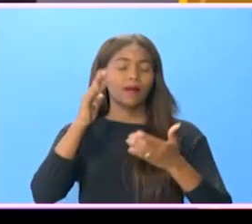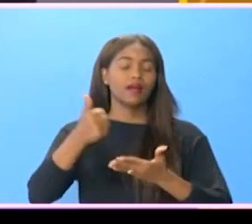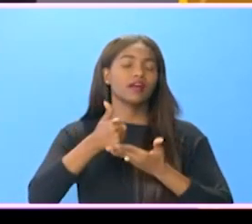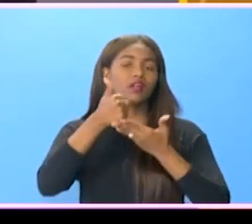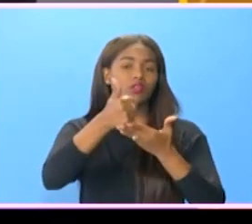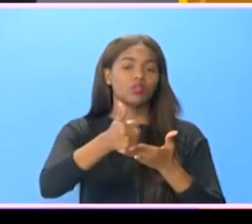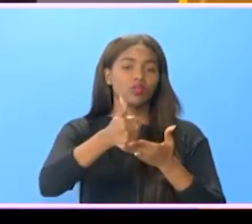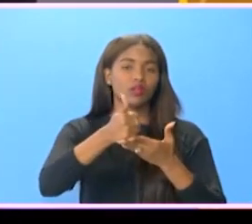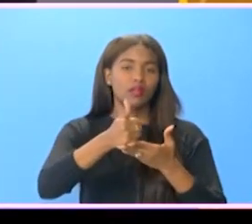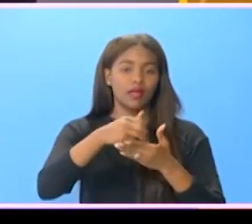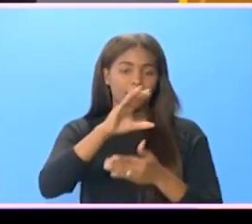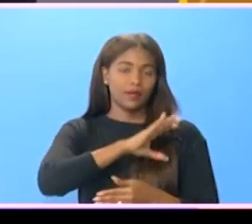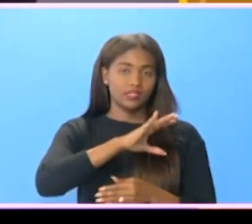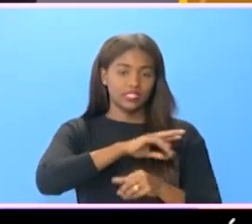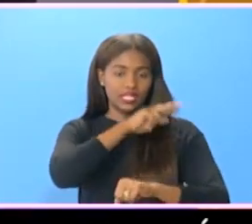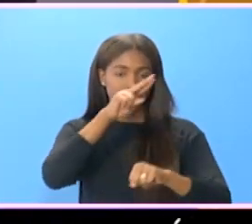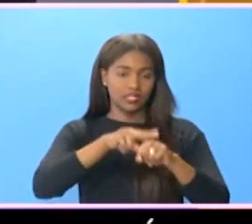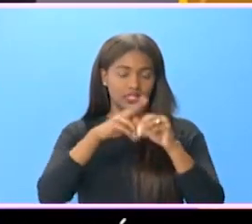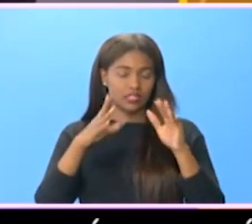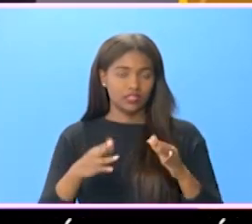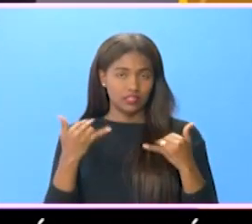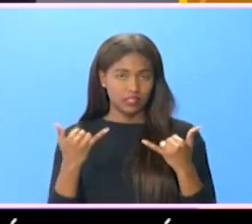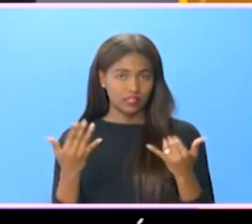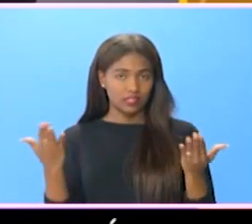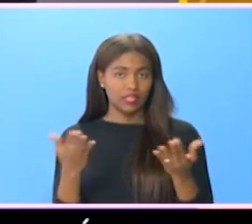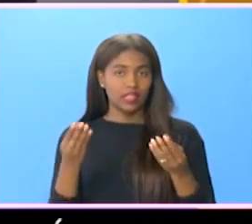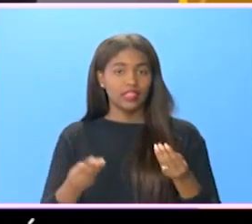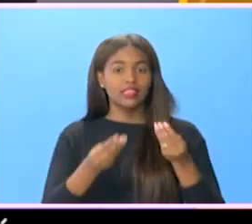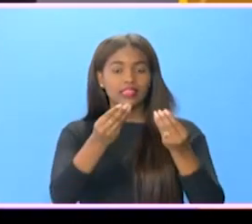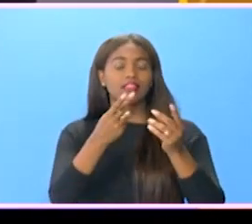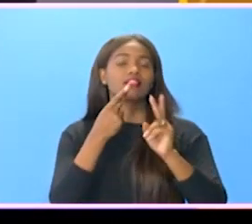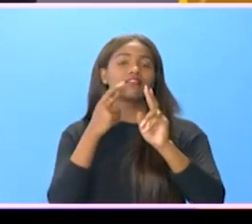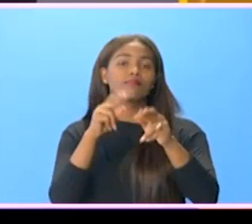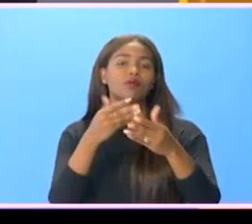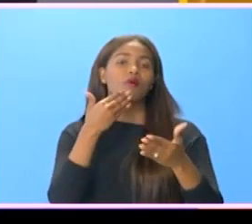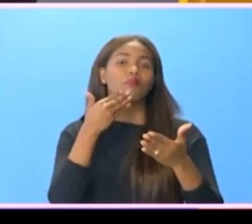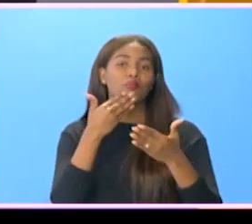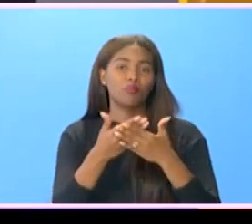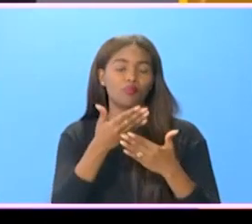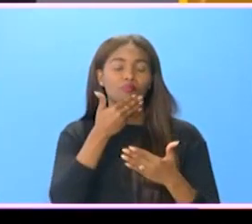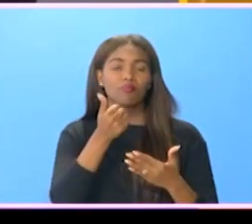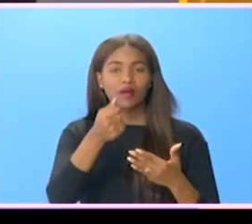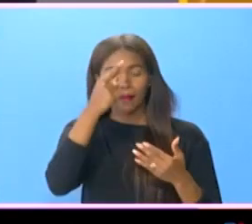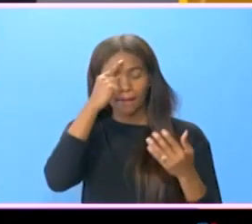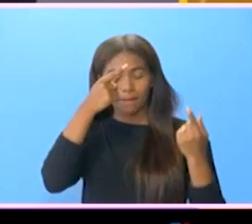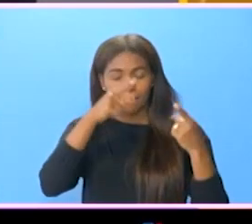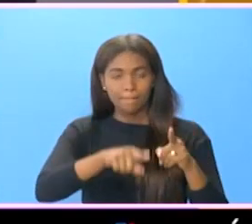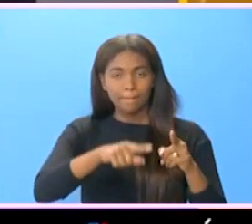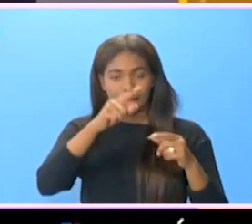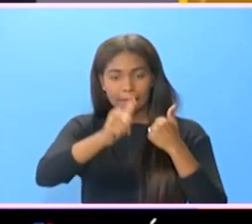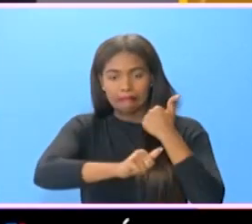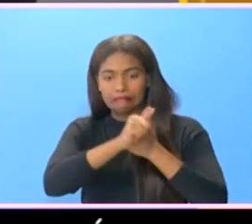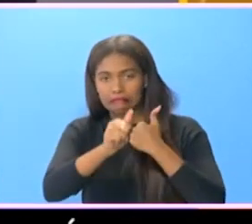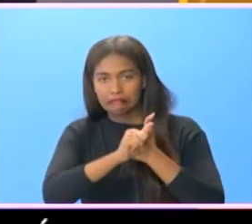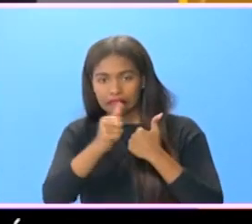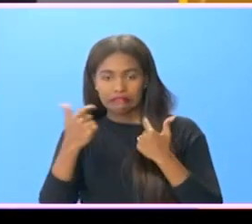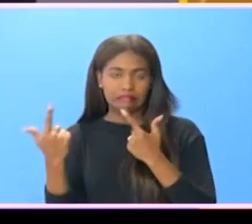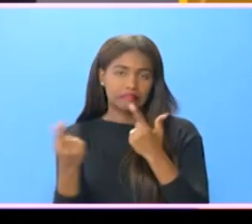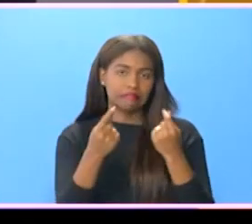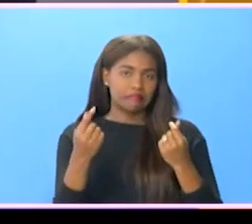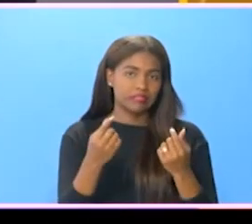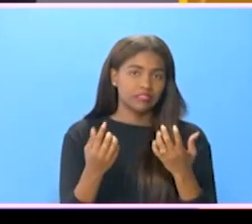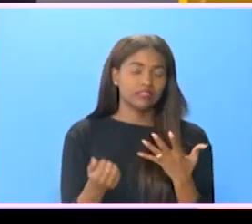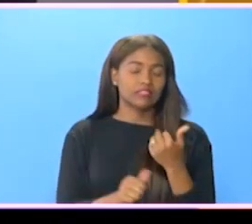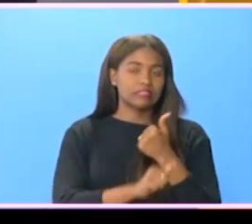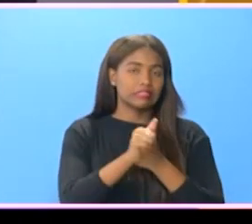a nuestra Policía Nacional pues dar respuestas efectivas a lo que es la criminalidad, a lo que es la